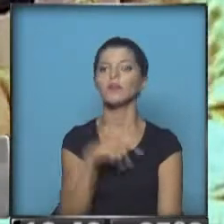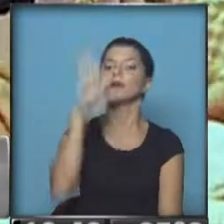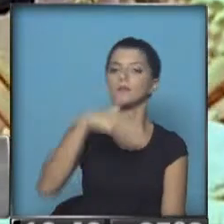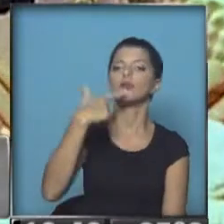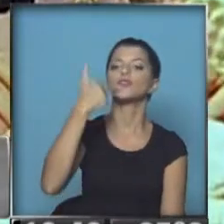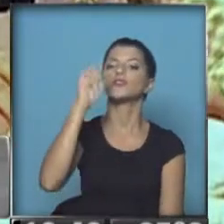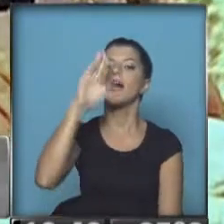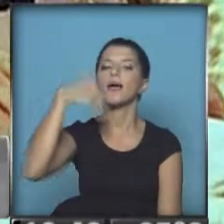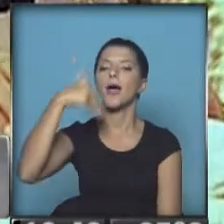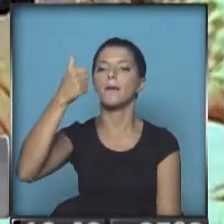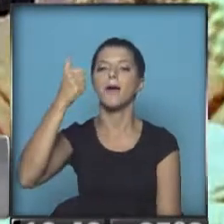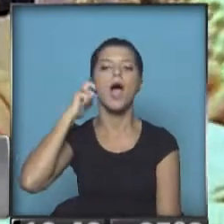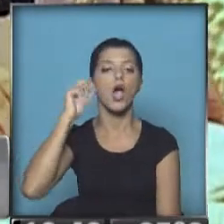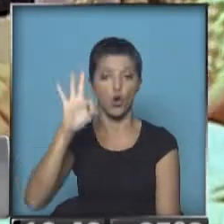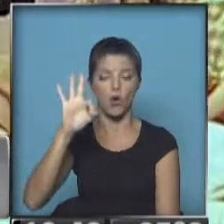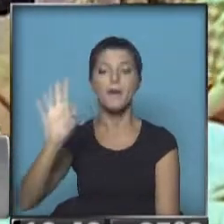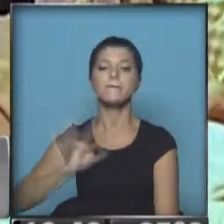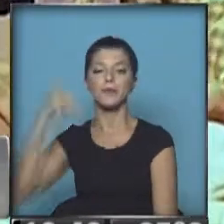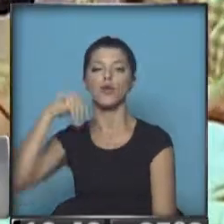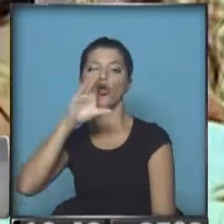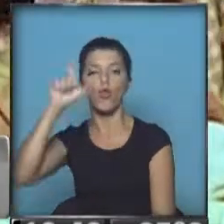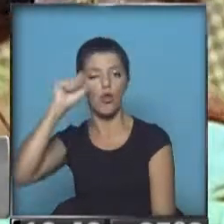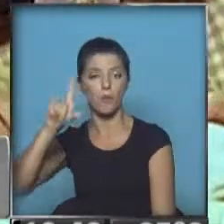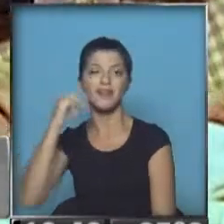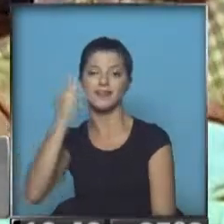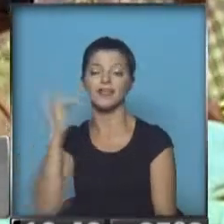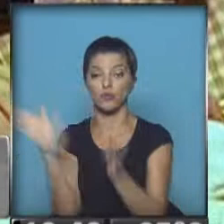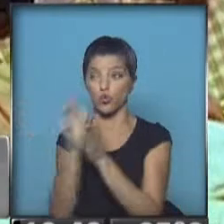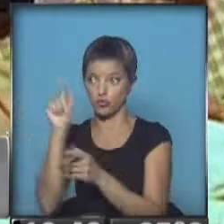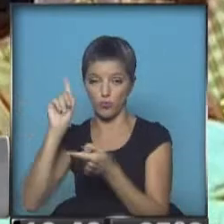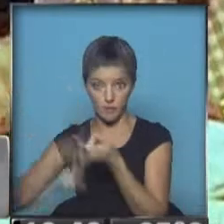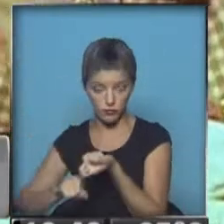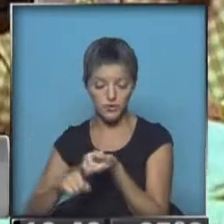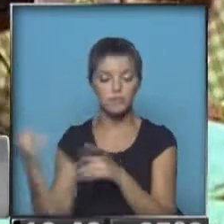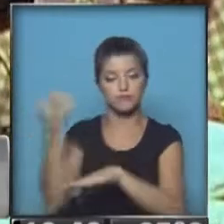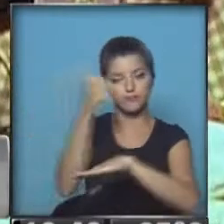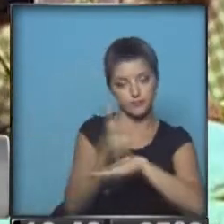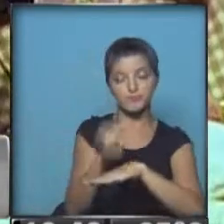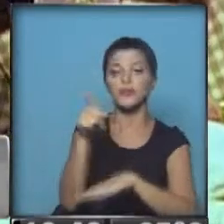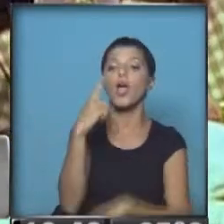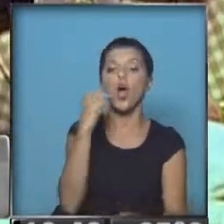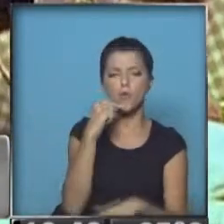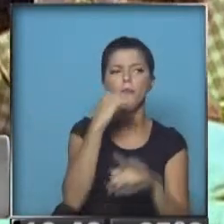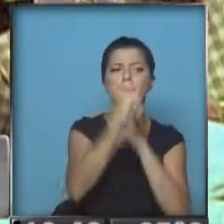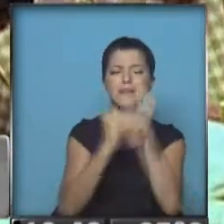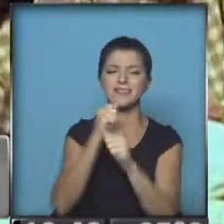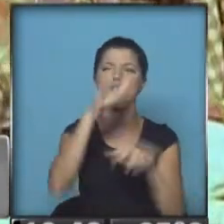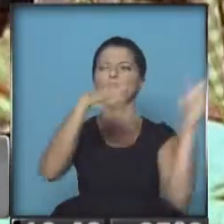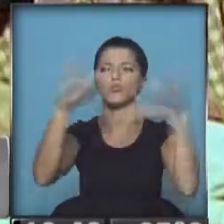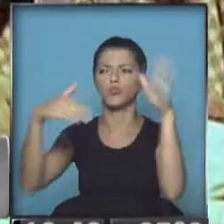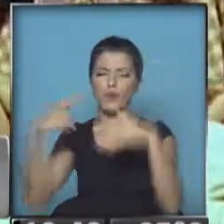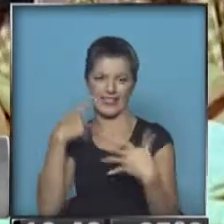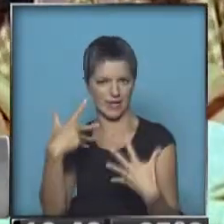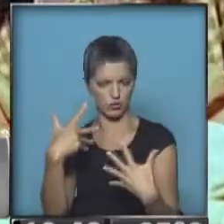Saramago, el premio Nobel de literatura, junto a su esposa, y este empresario había reunido a gran parte de la